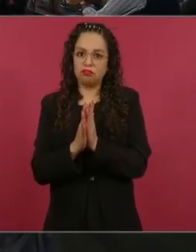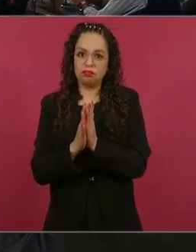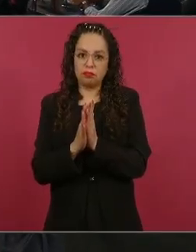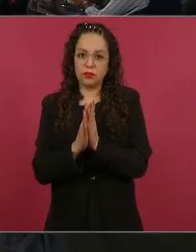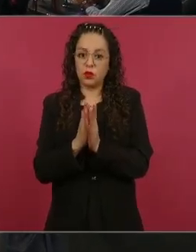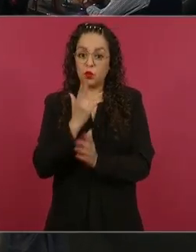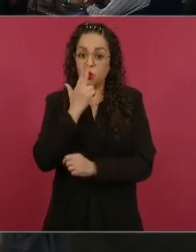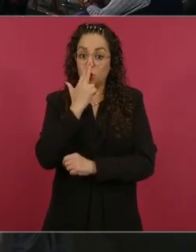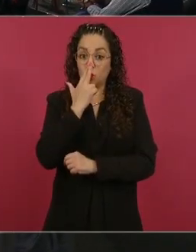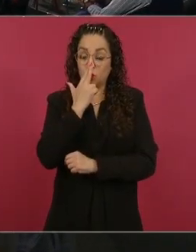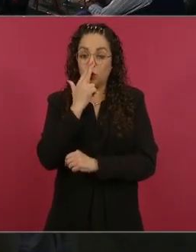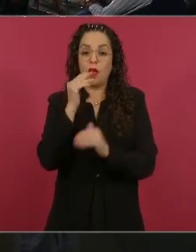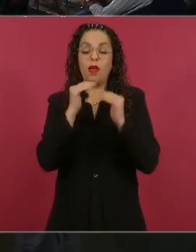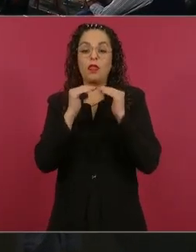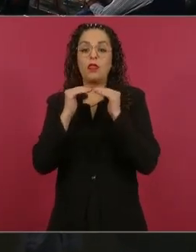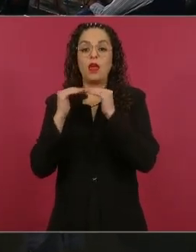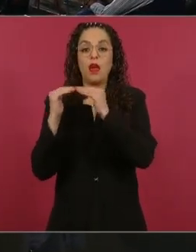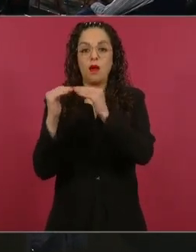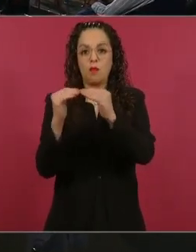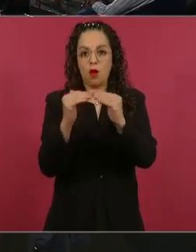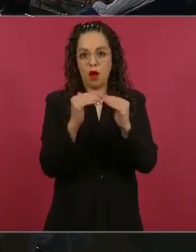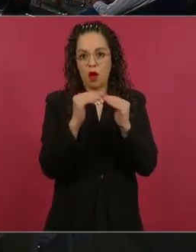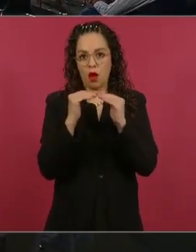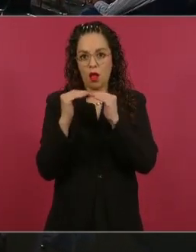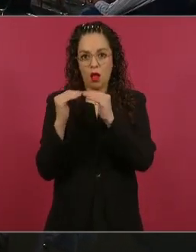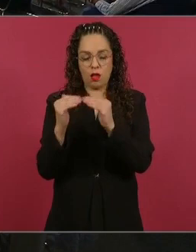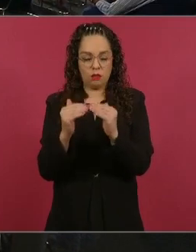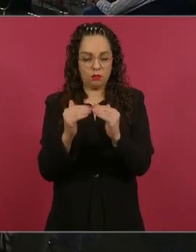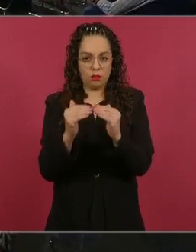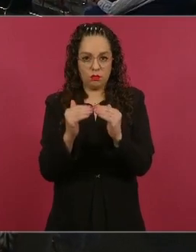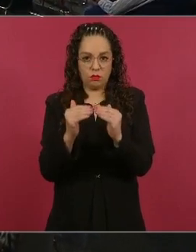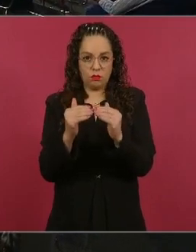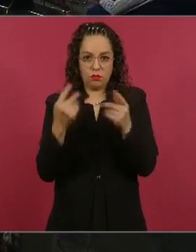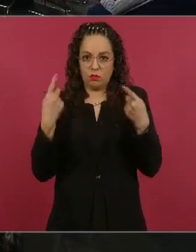de la libre manifestación,